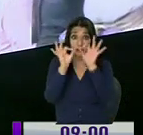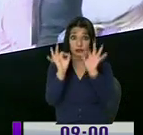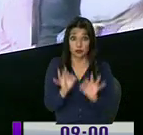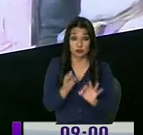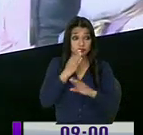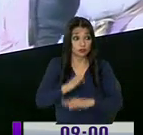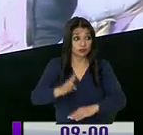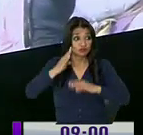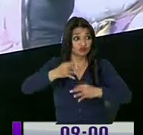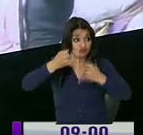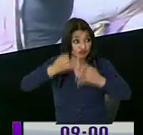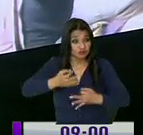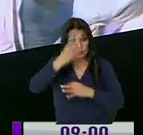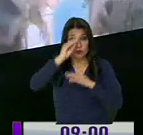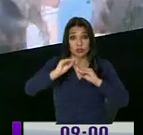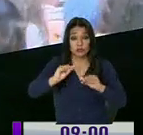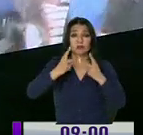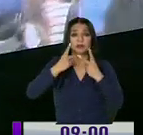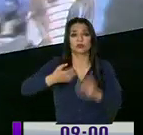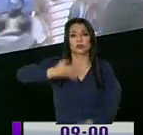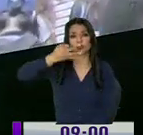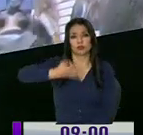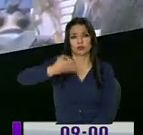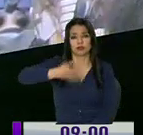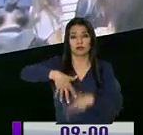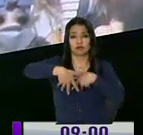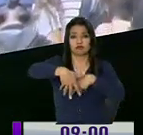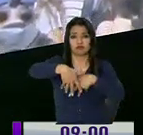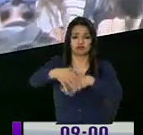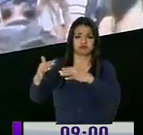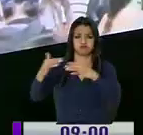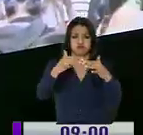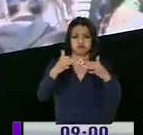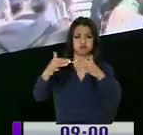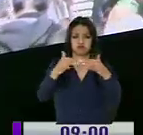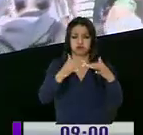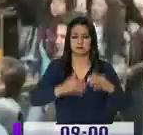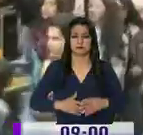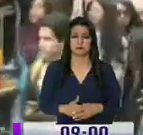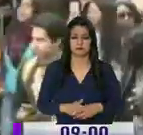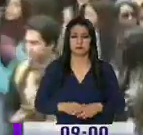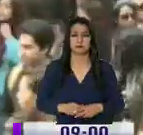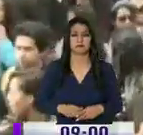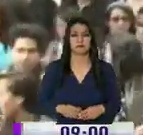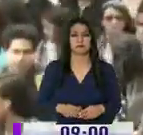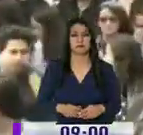educación pública. Durante la jornada se registraron enfrentamientos.